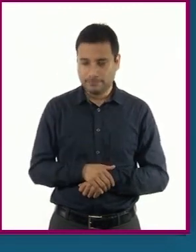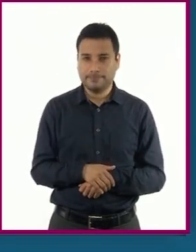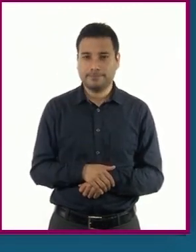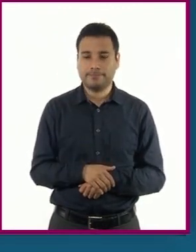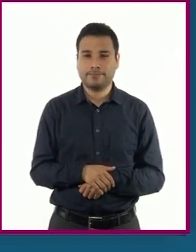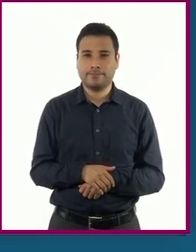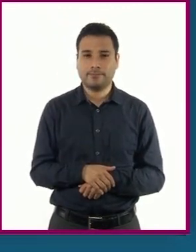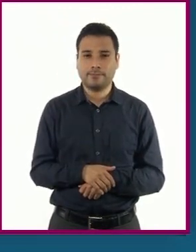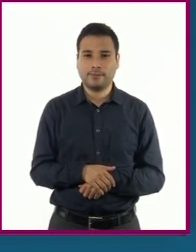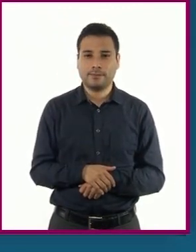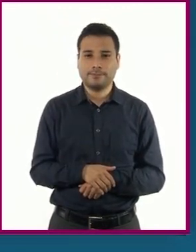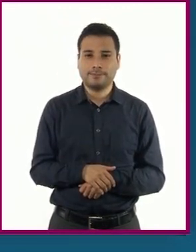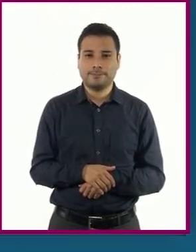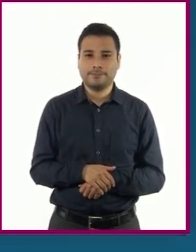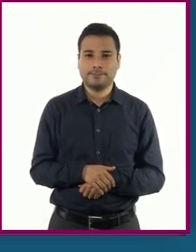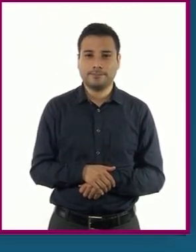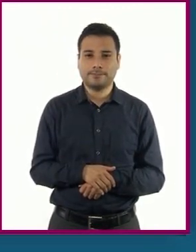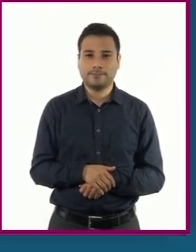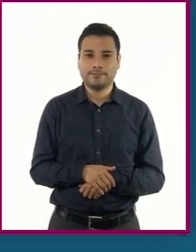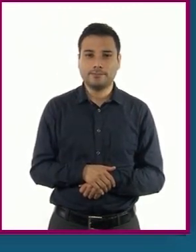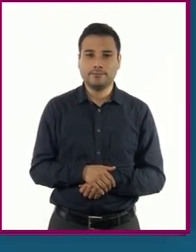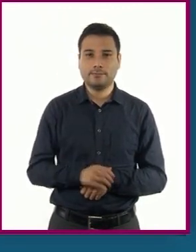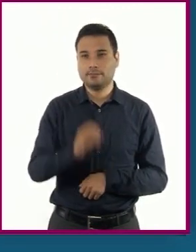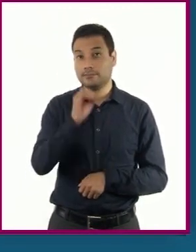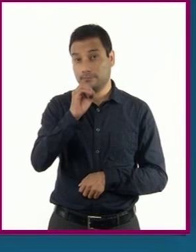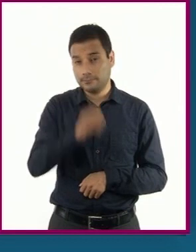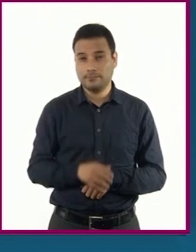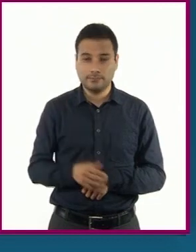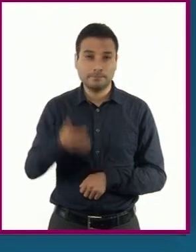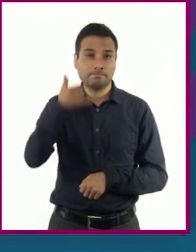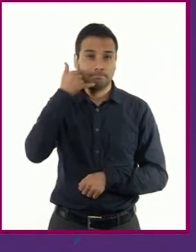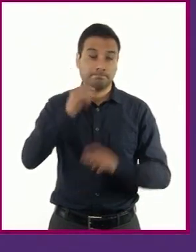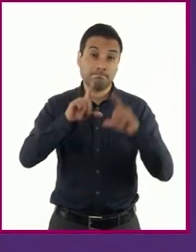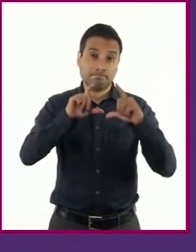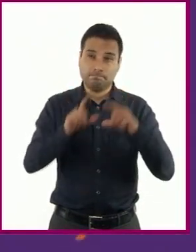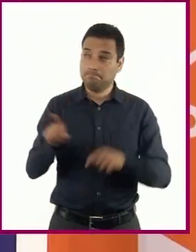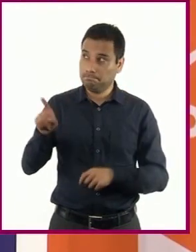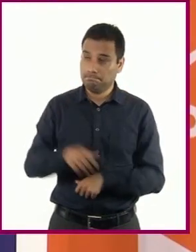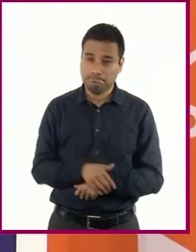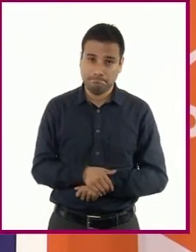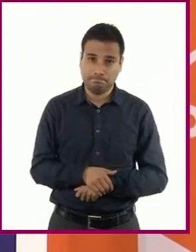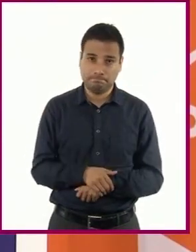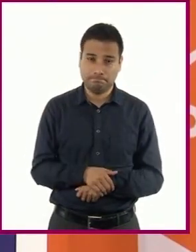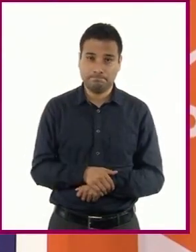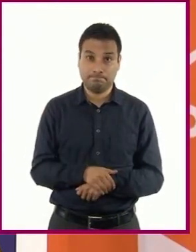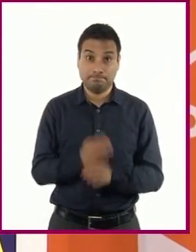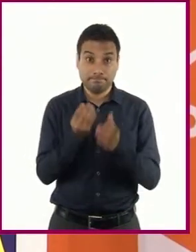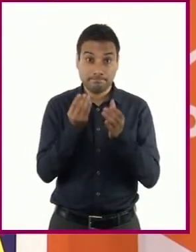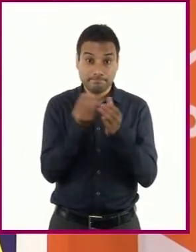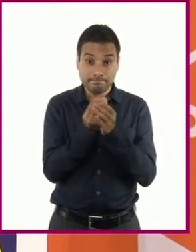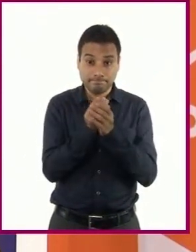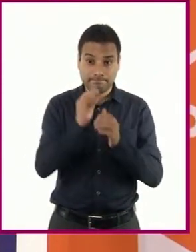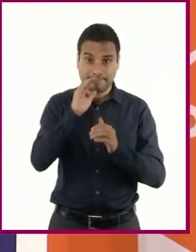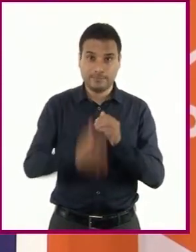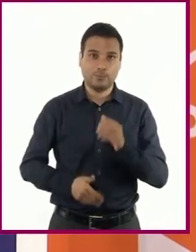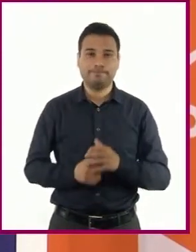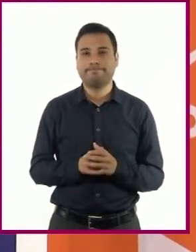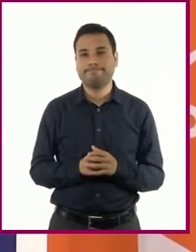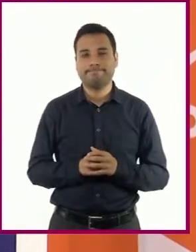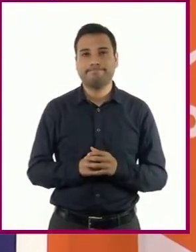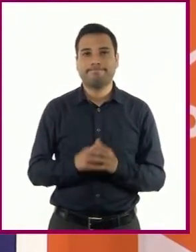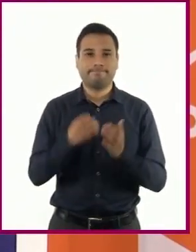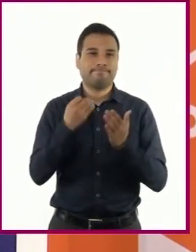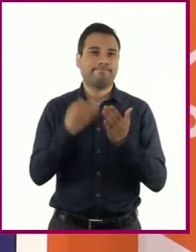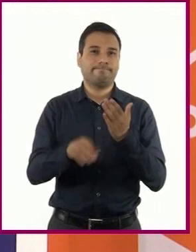o bien pueden consultar por medio del siguiente código QR. El tiempo de esta sesión terminó, pero